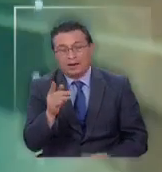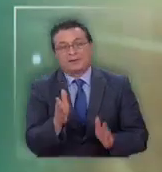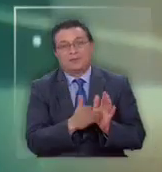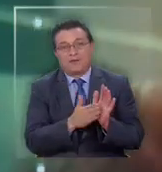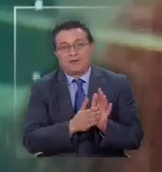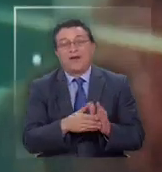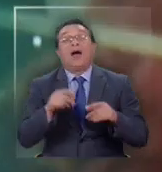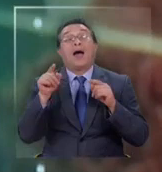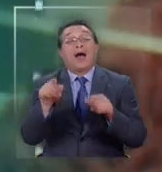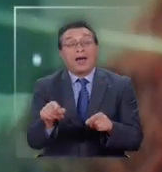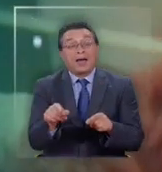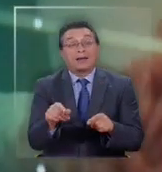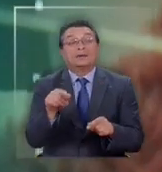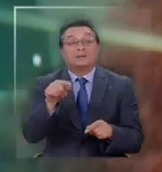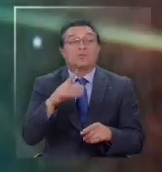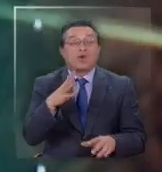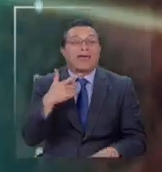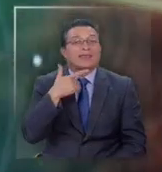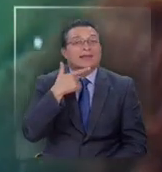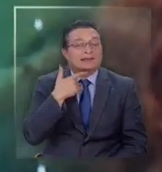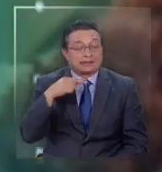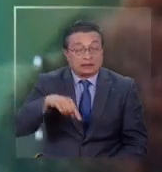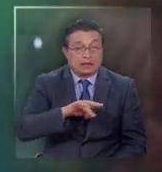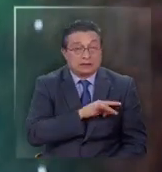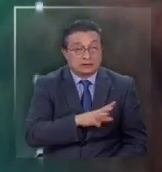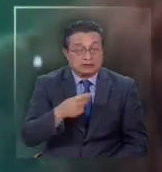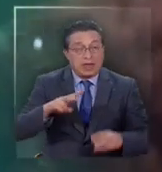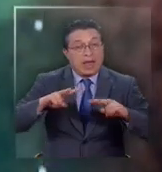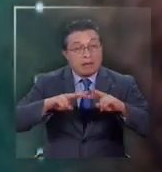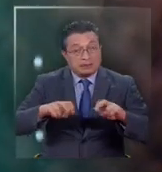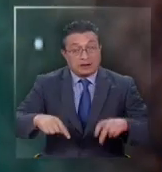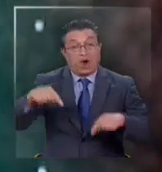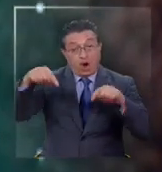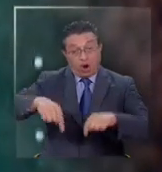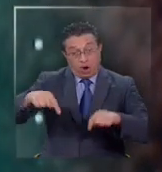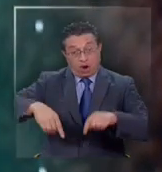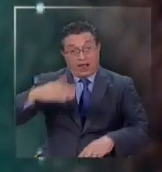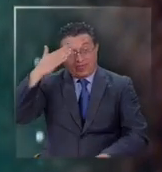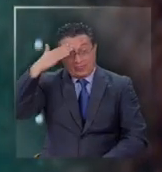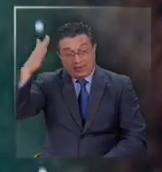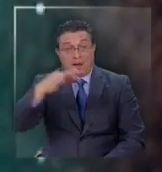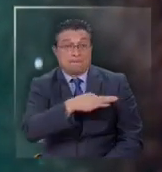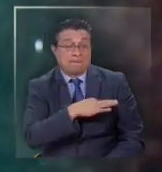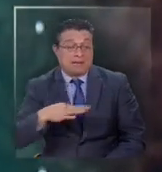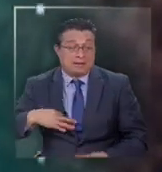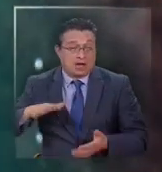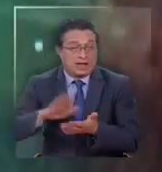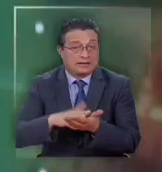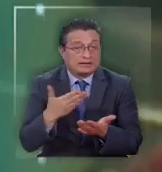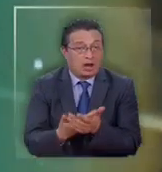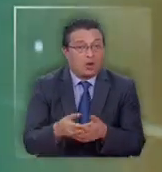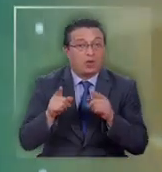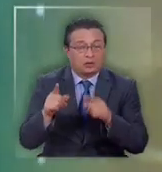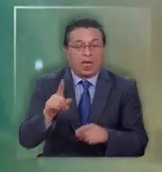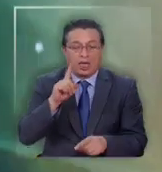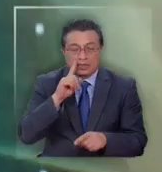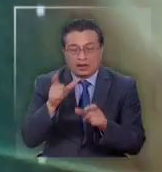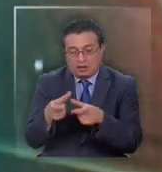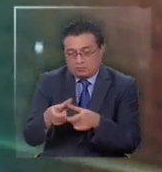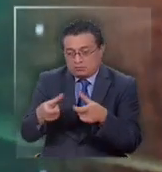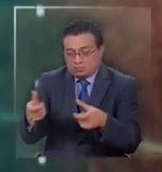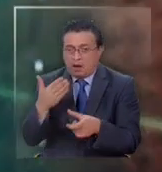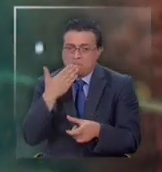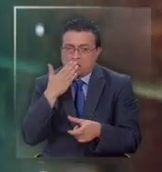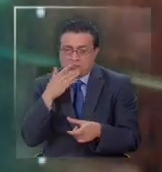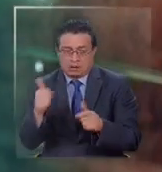tienen chile es bien interesante también desde el punto de vista de la investigación hoy día tanto el ministerio de salud por ejemplo que tiene su consejo experto y